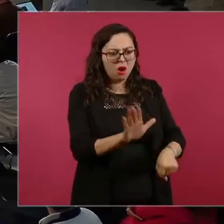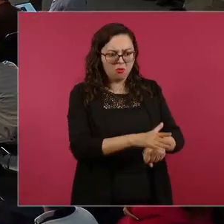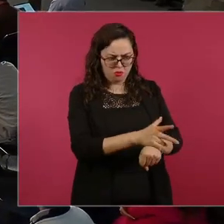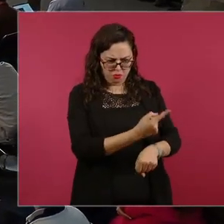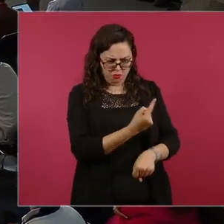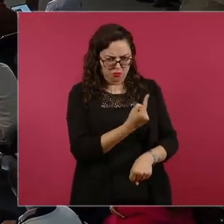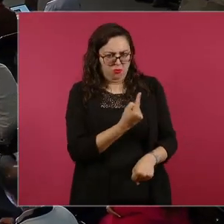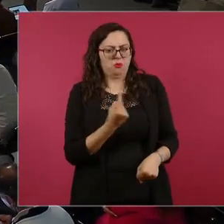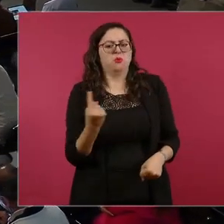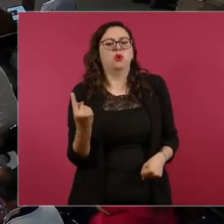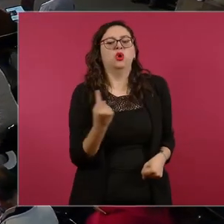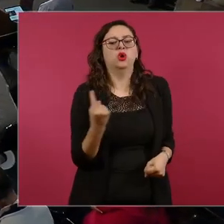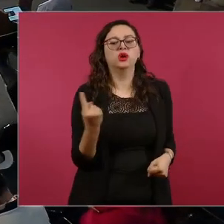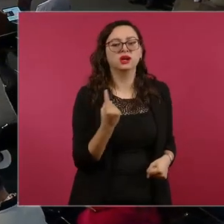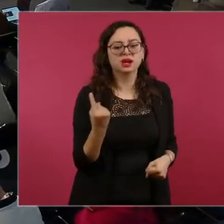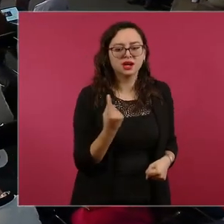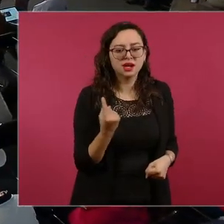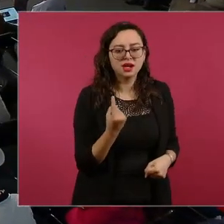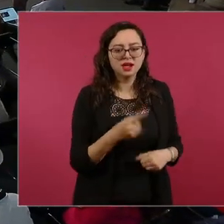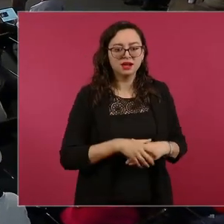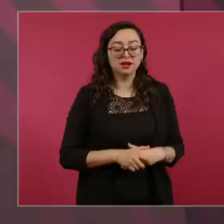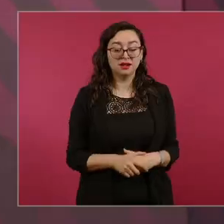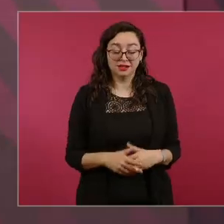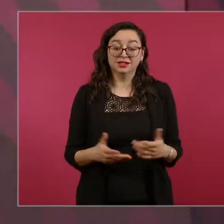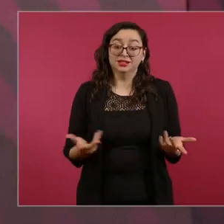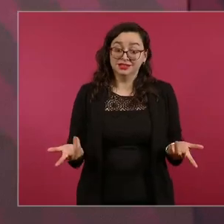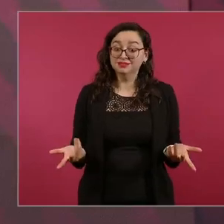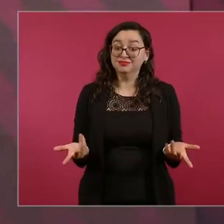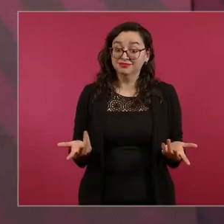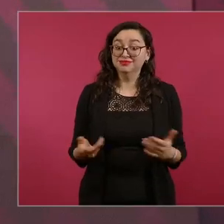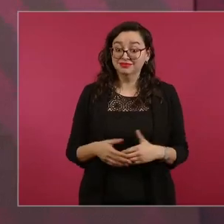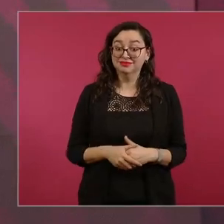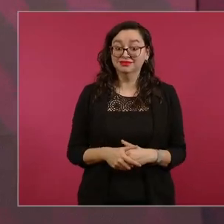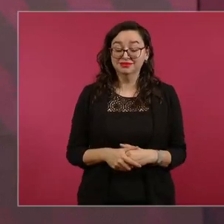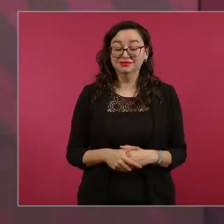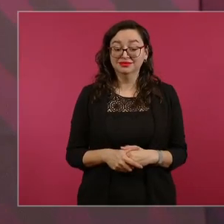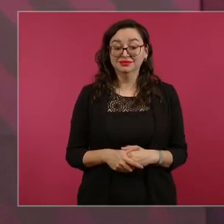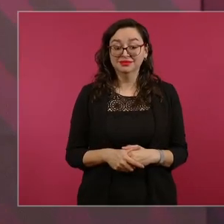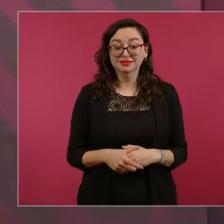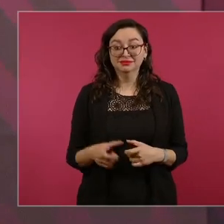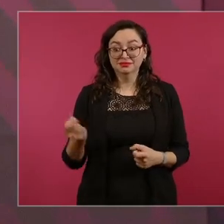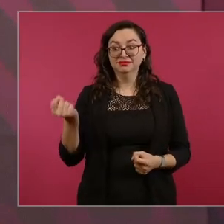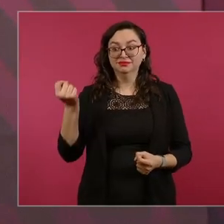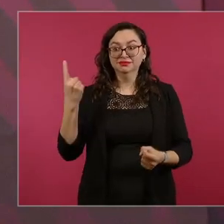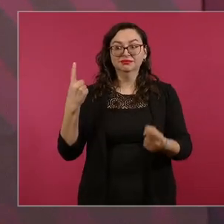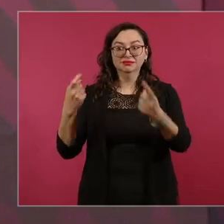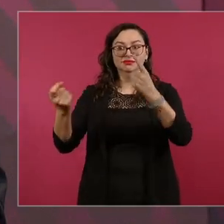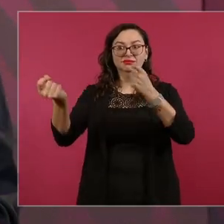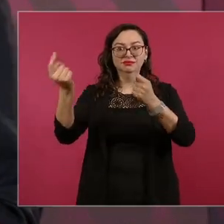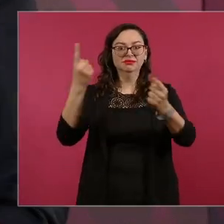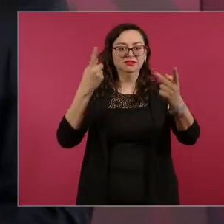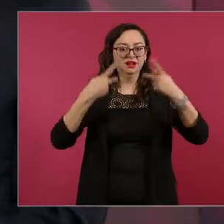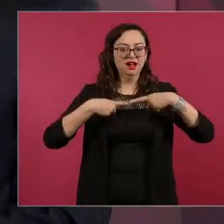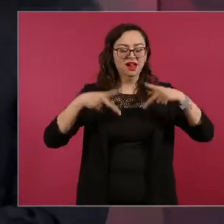descuento, aquí está Álvaro, que fue el primero que